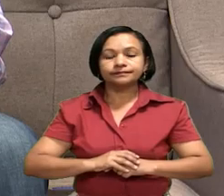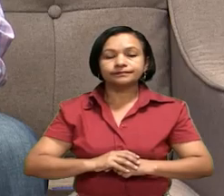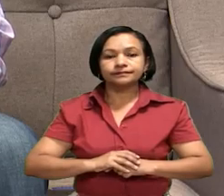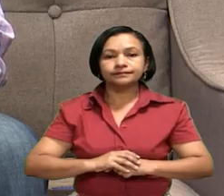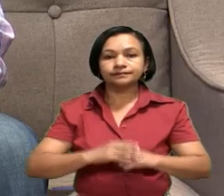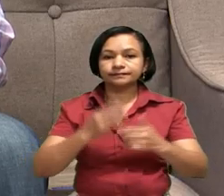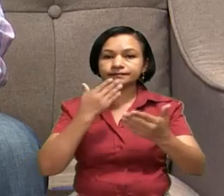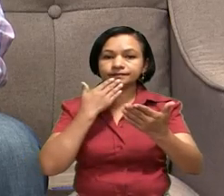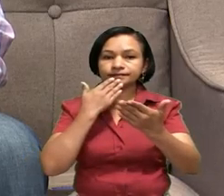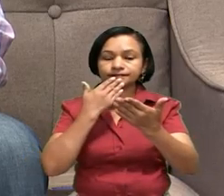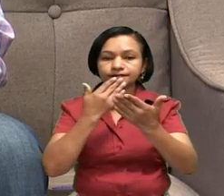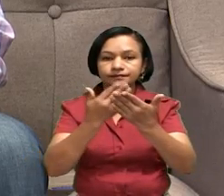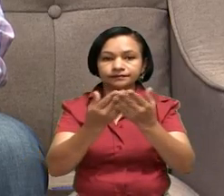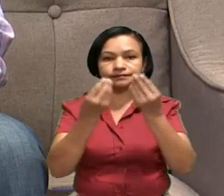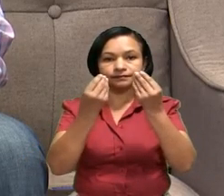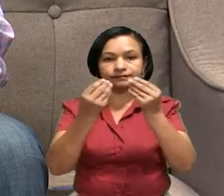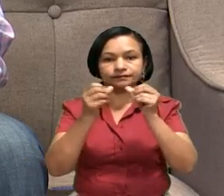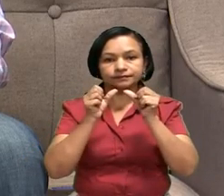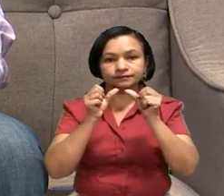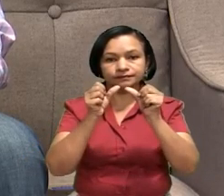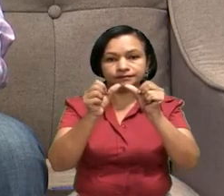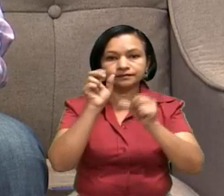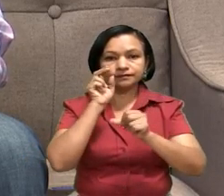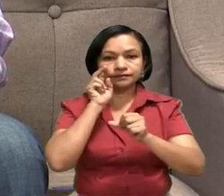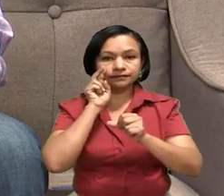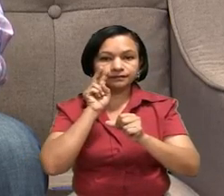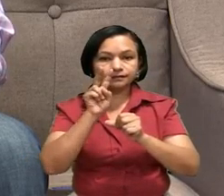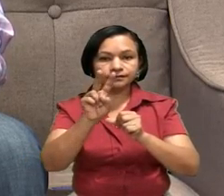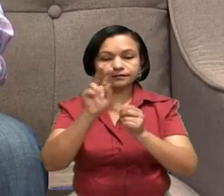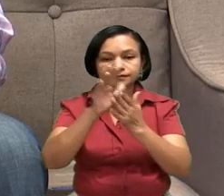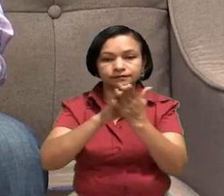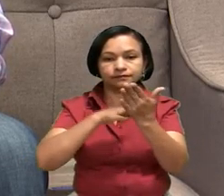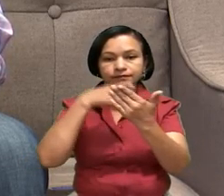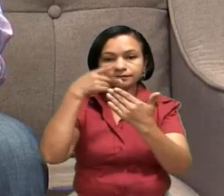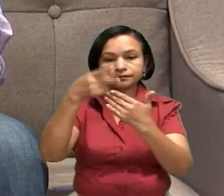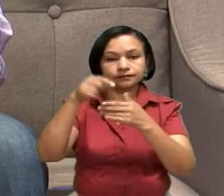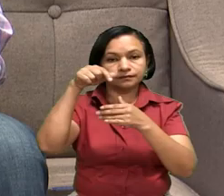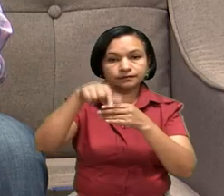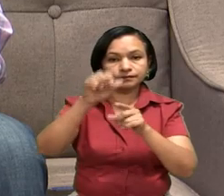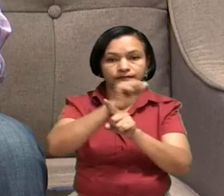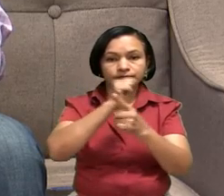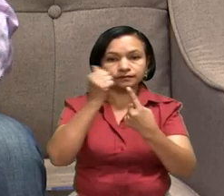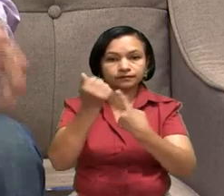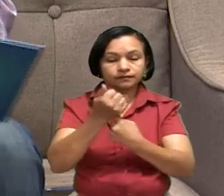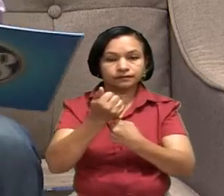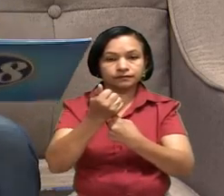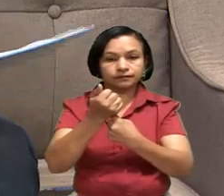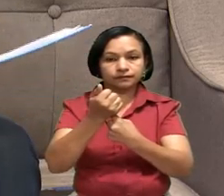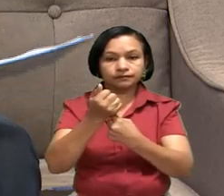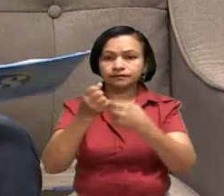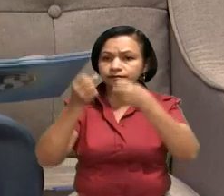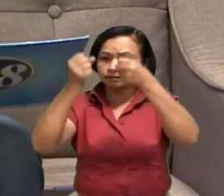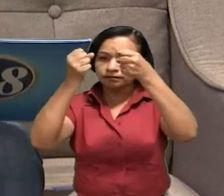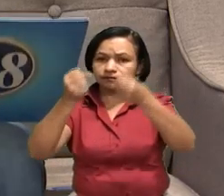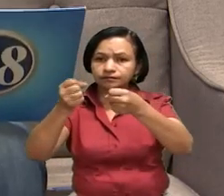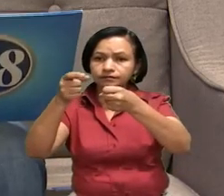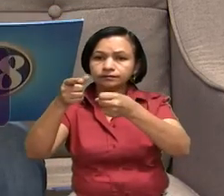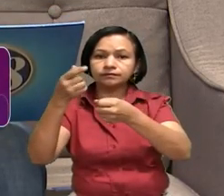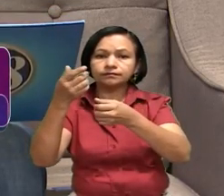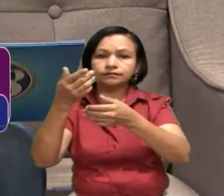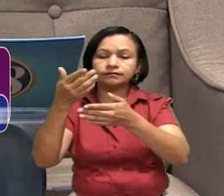muchas gracias por continuar en sintonía de su programa desde el parlamento bueno antes de la pausa un tema